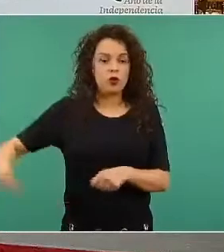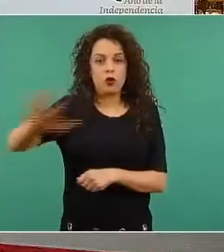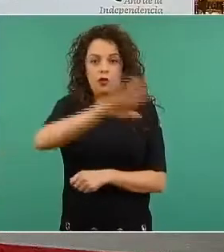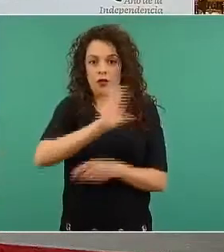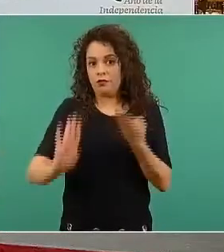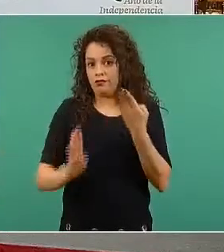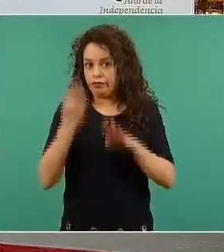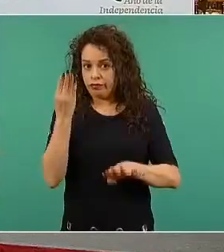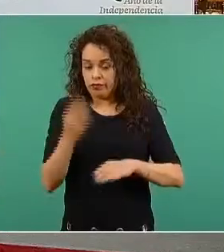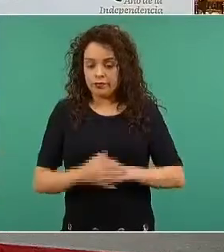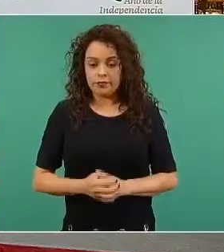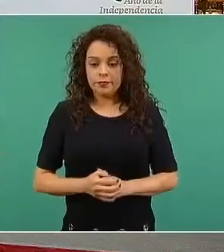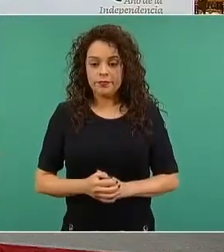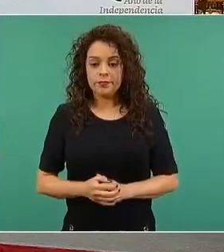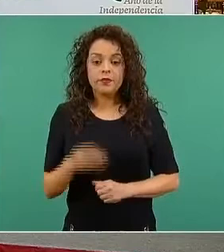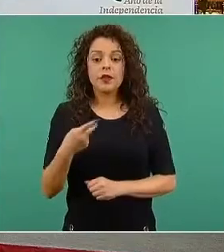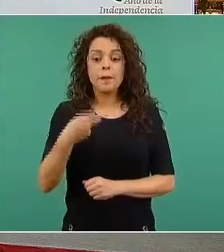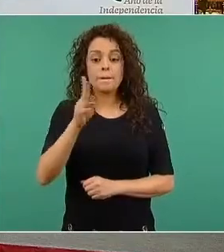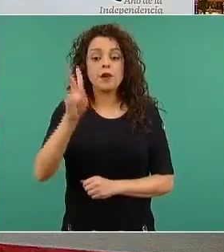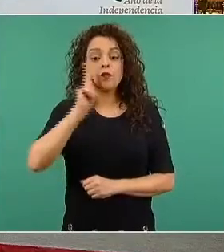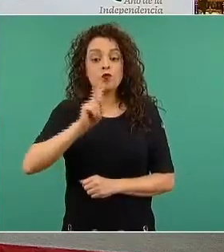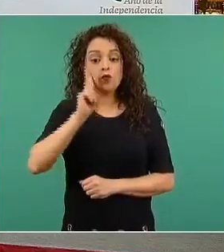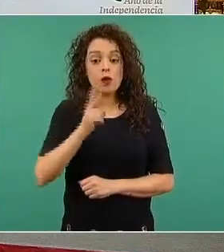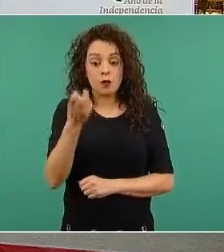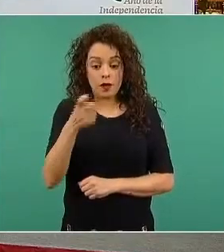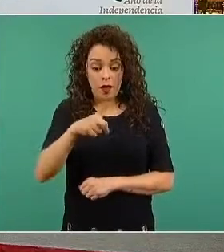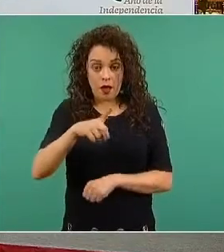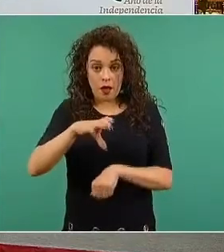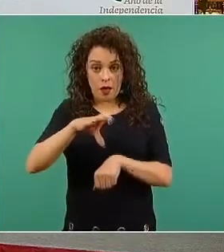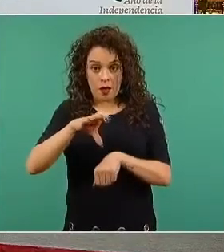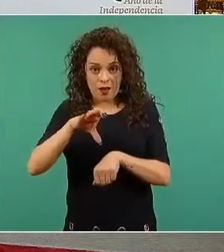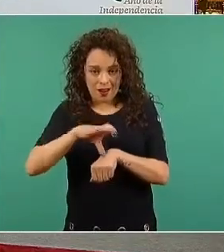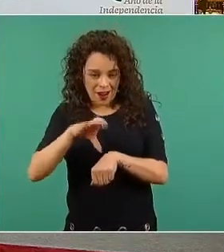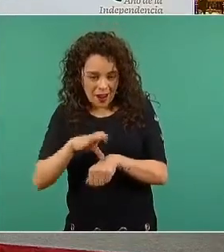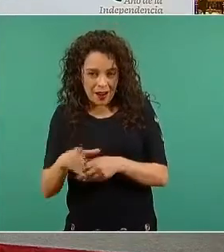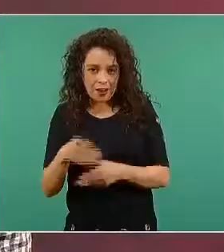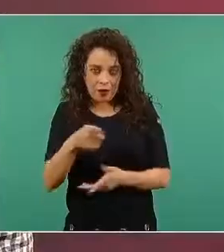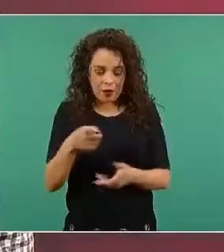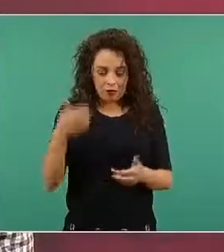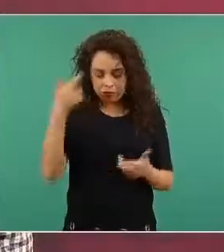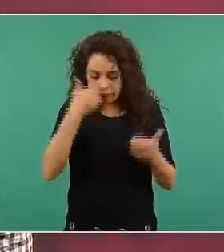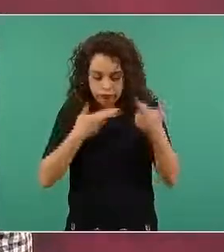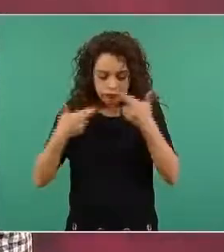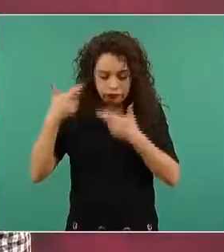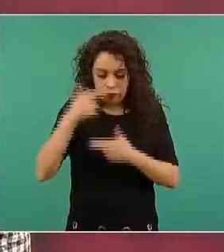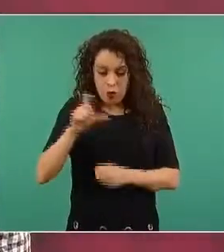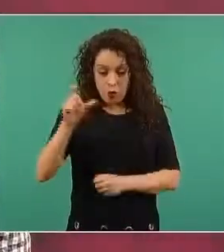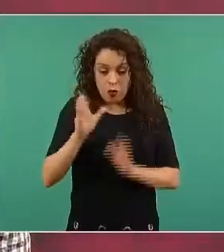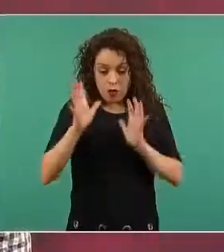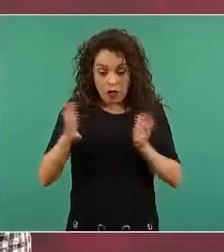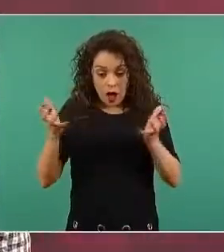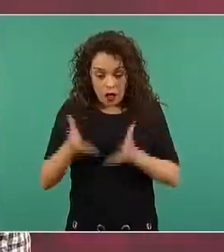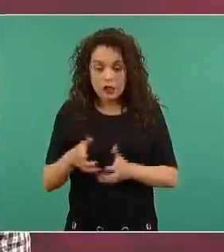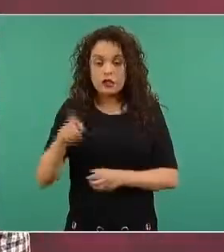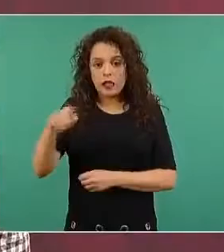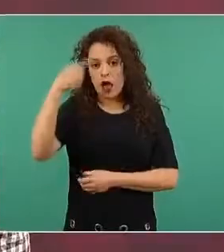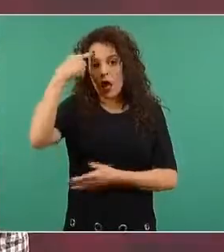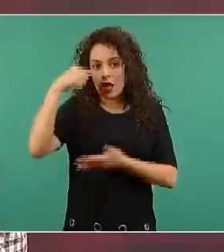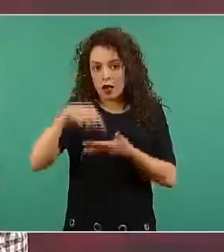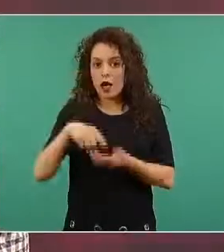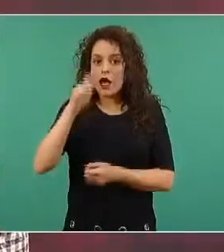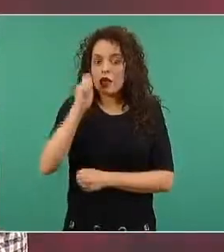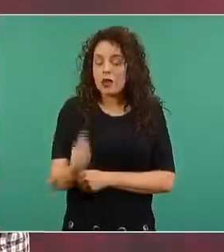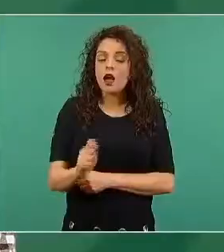Entonces, afortunadamente los ensayos clínicos, desde que fueron diseñados, consideran la posibilidad de que con resultados